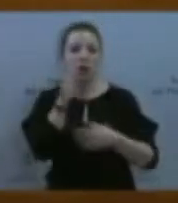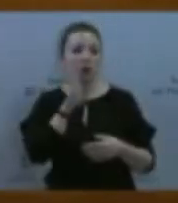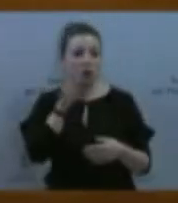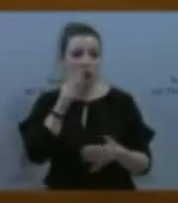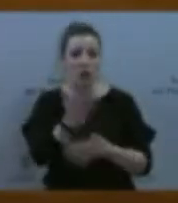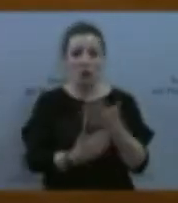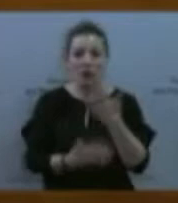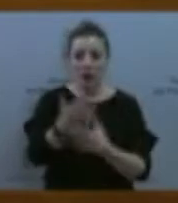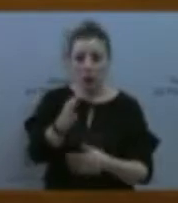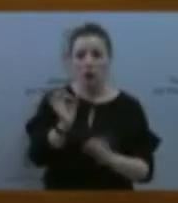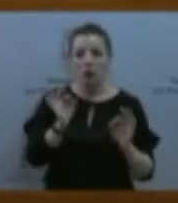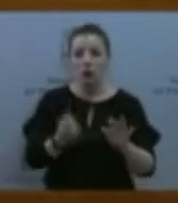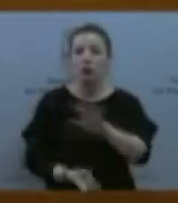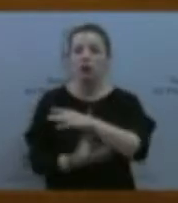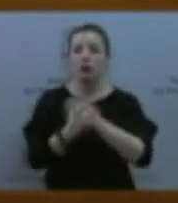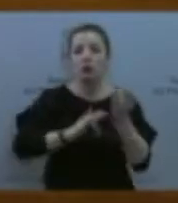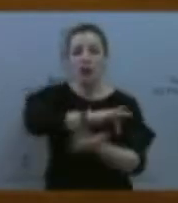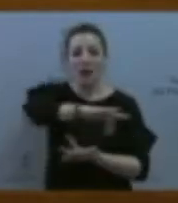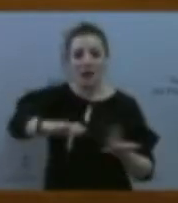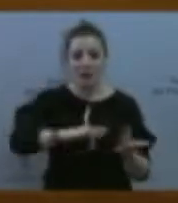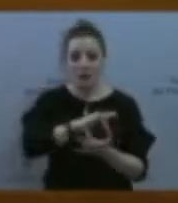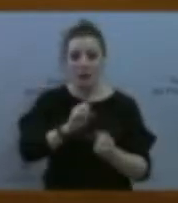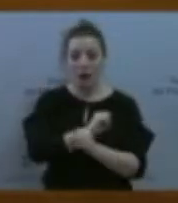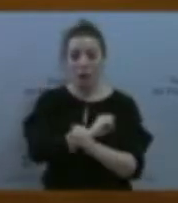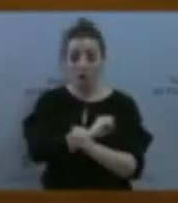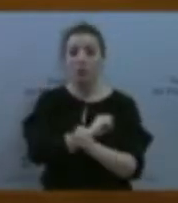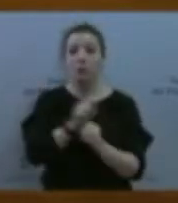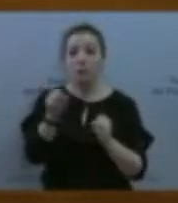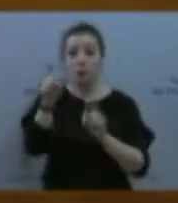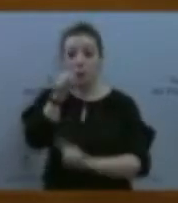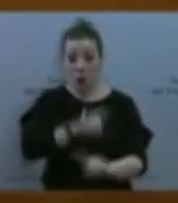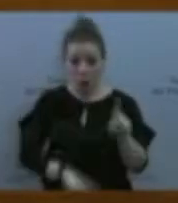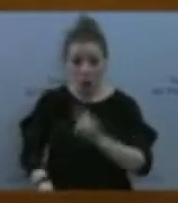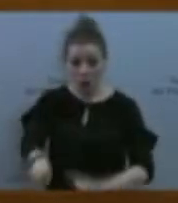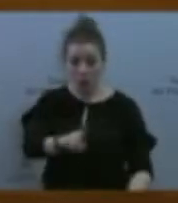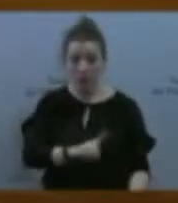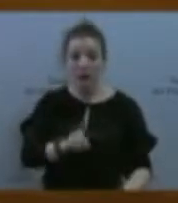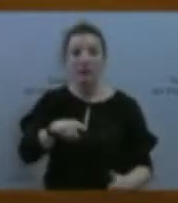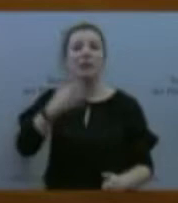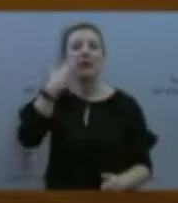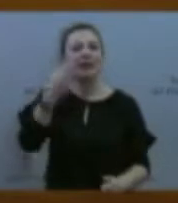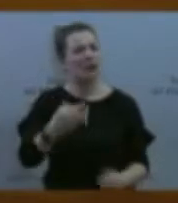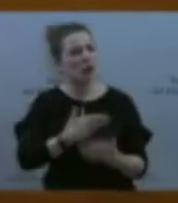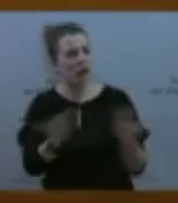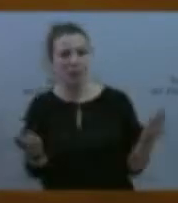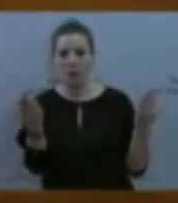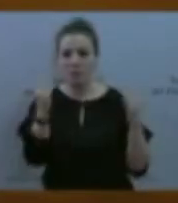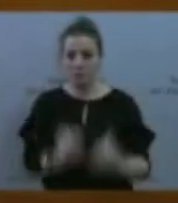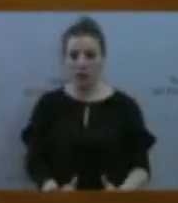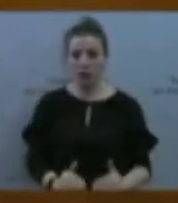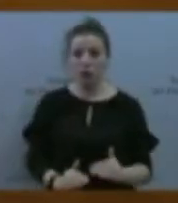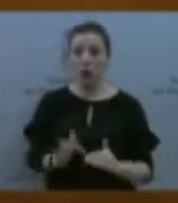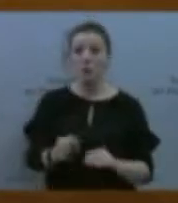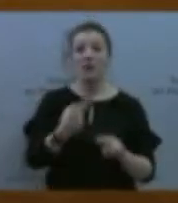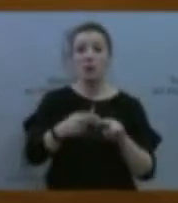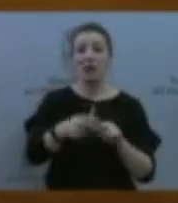estallido de una burbuja también de credibilidad y sobre todo un resultado nefasto que es la aplicación de políticas de austeridad. Porque el problema